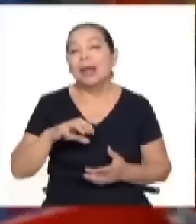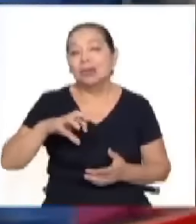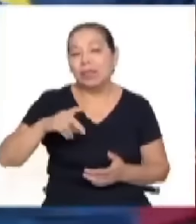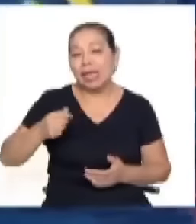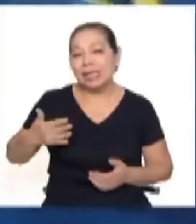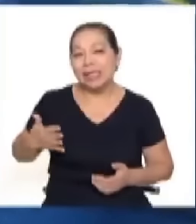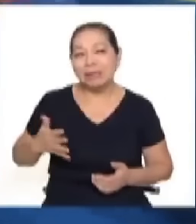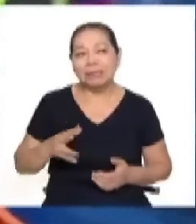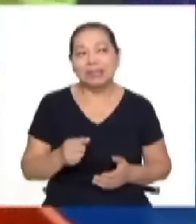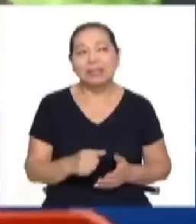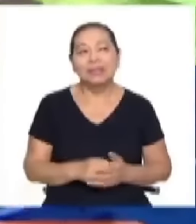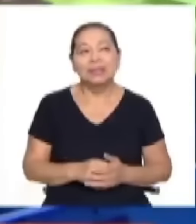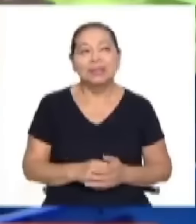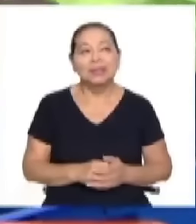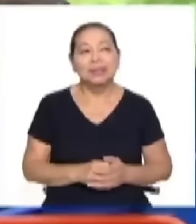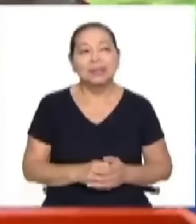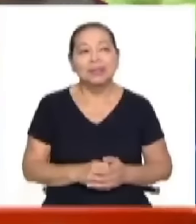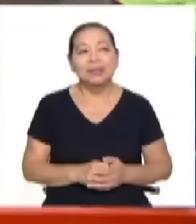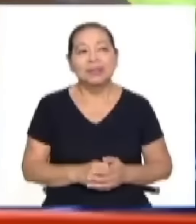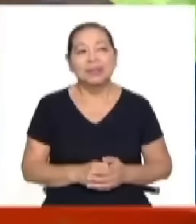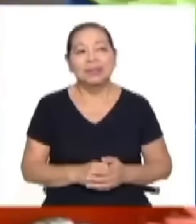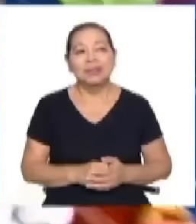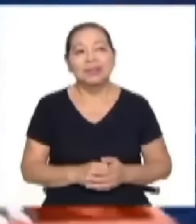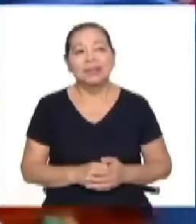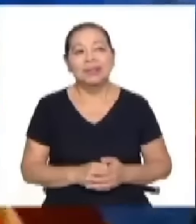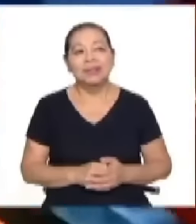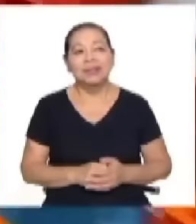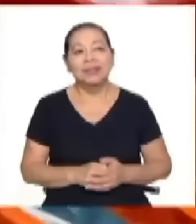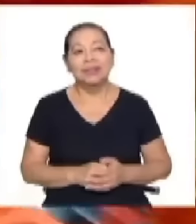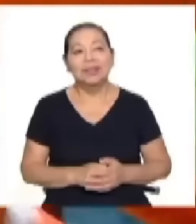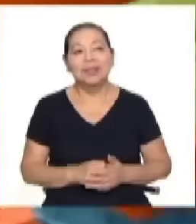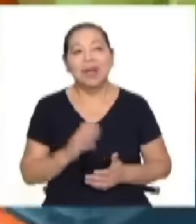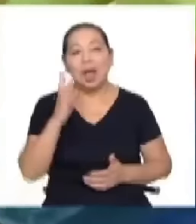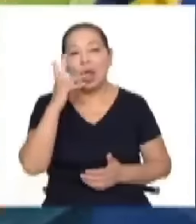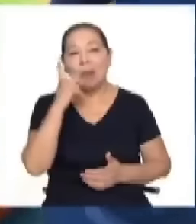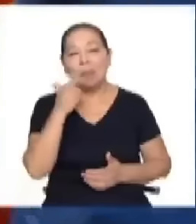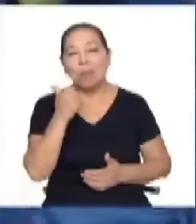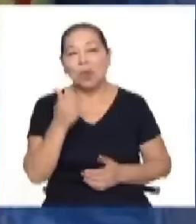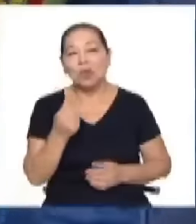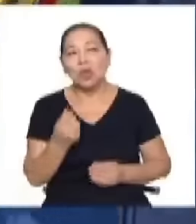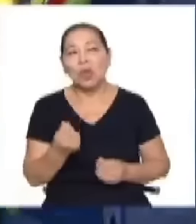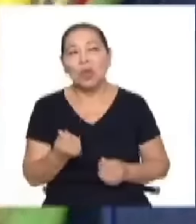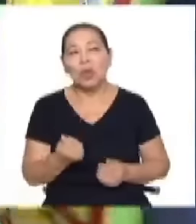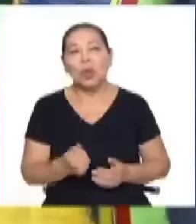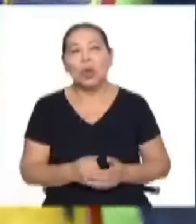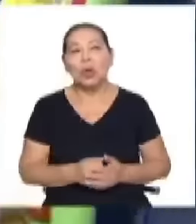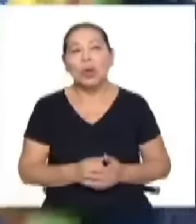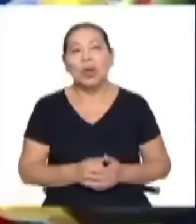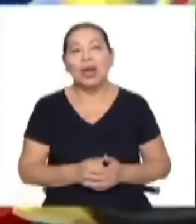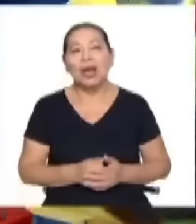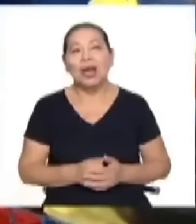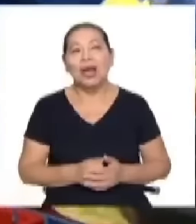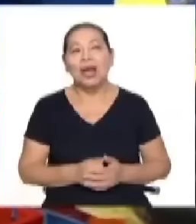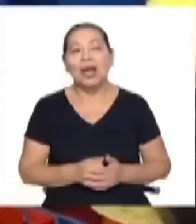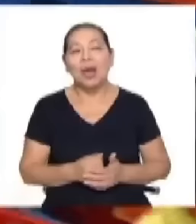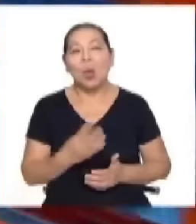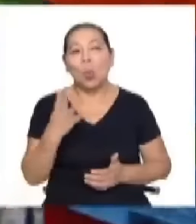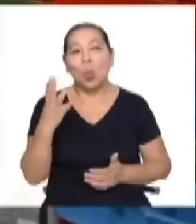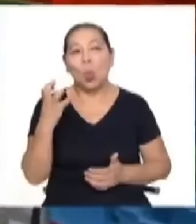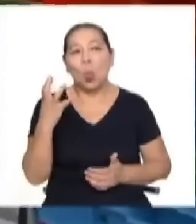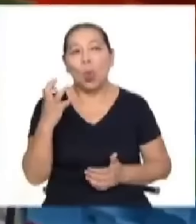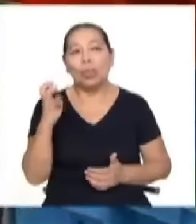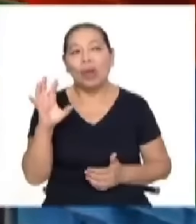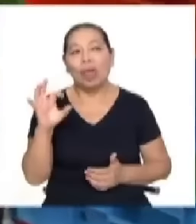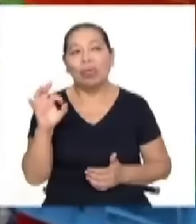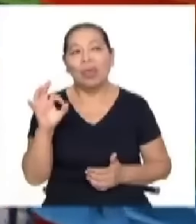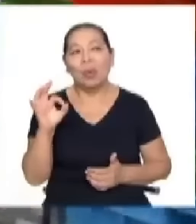está llevando lisa. Acá vemos otro bonito también. ¿Cuánto está el bonito acá? ¿Cuánto está? 4.50.